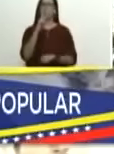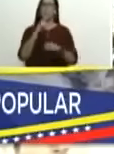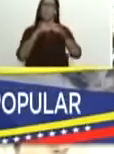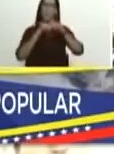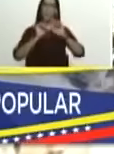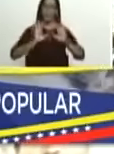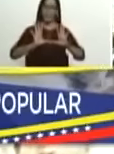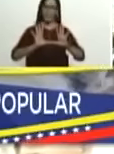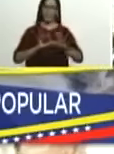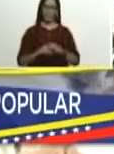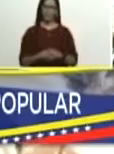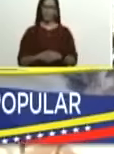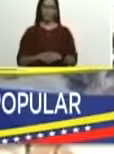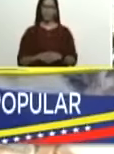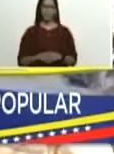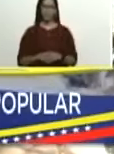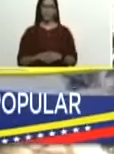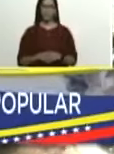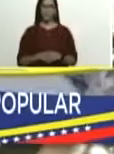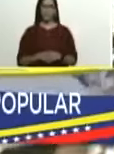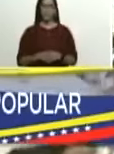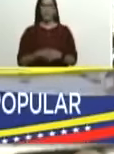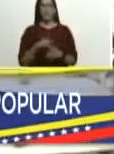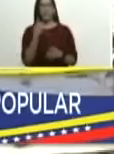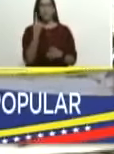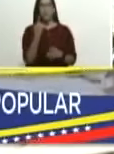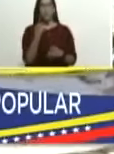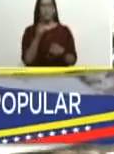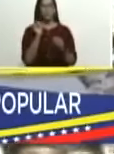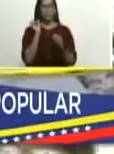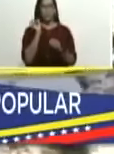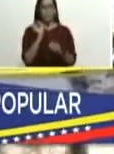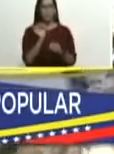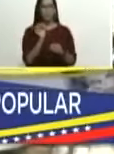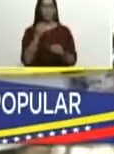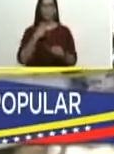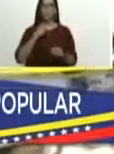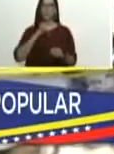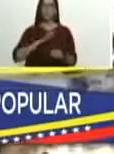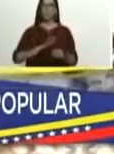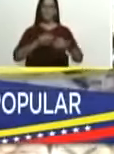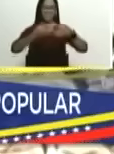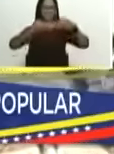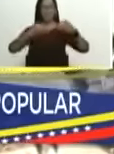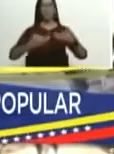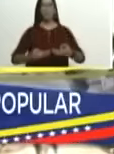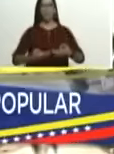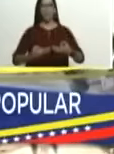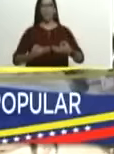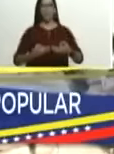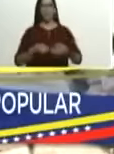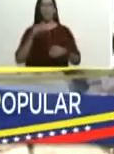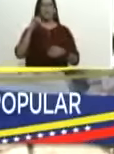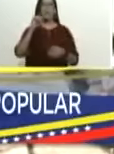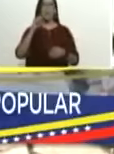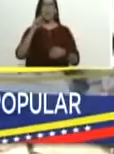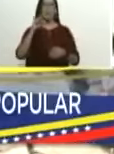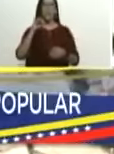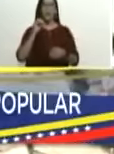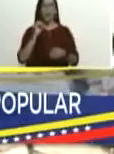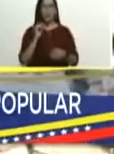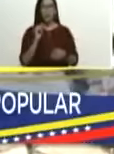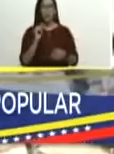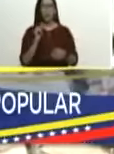1x10. Y en uno de esos puntos, yo estoy segura que Mario Briceño, que es de donde